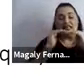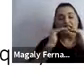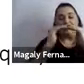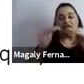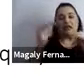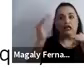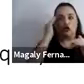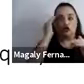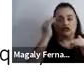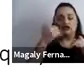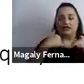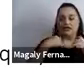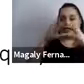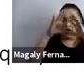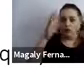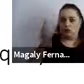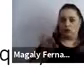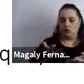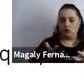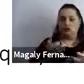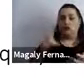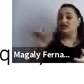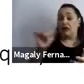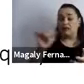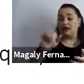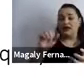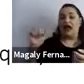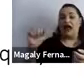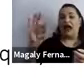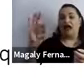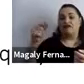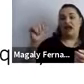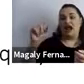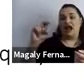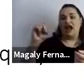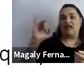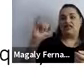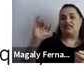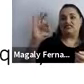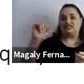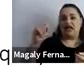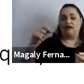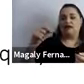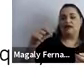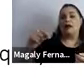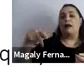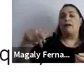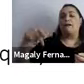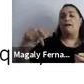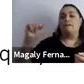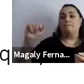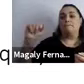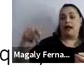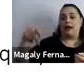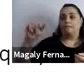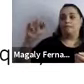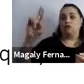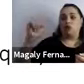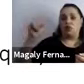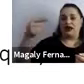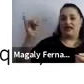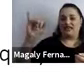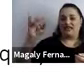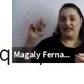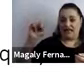el mundo. También Afganistán, Papúa Nueva Guinea y alguna otra región tiene